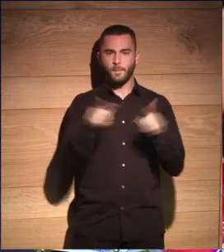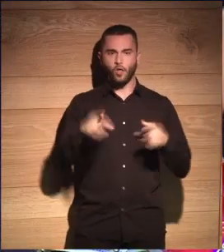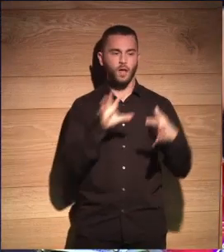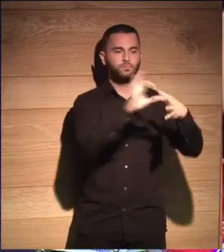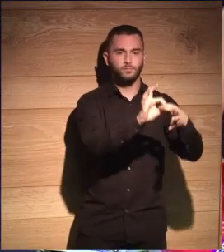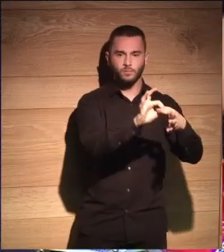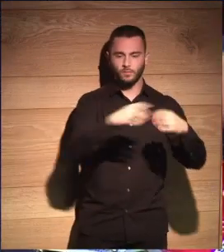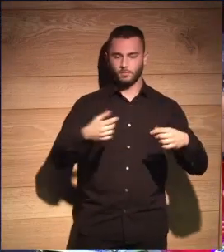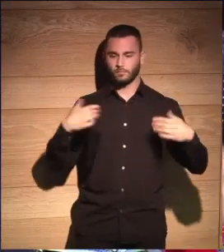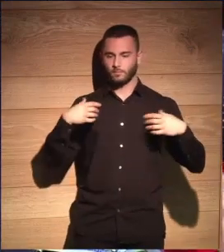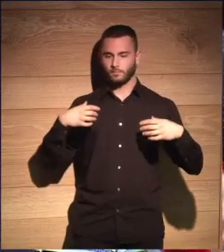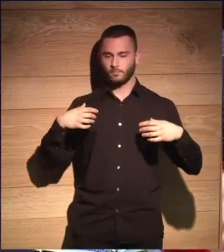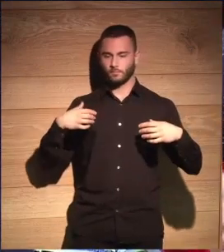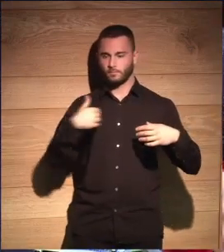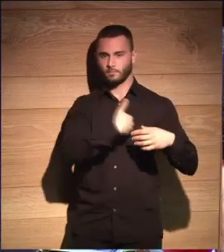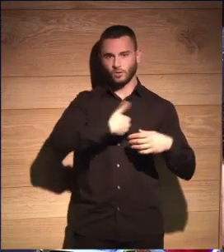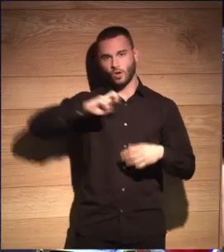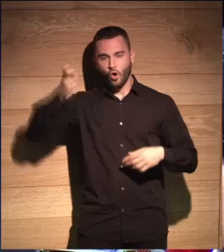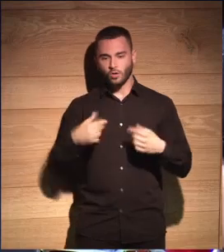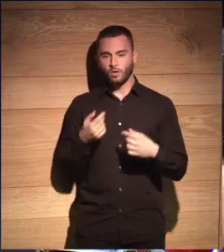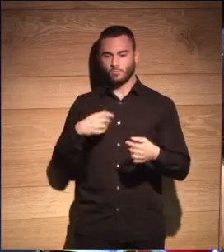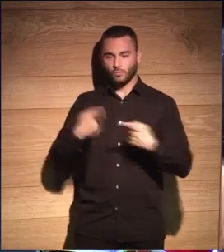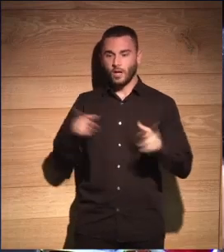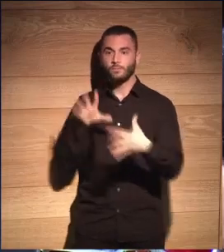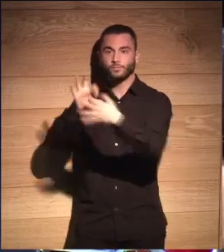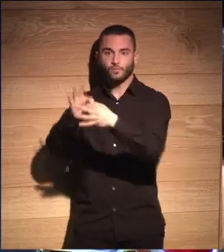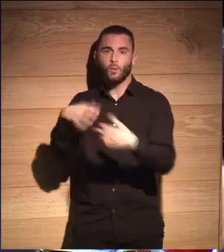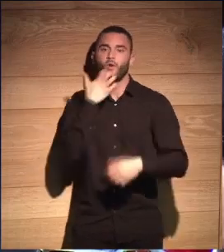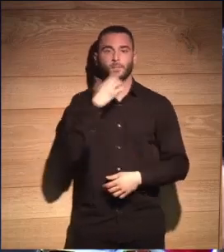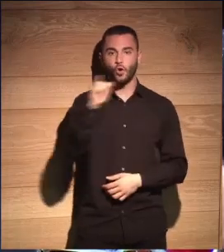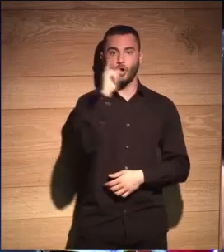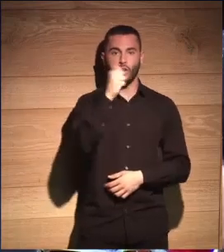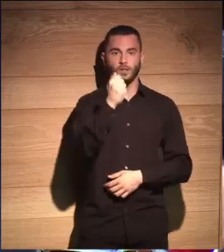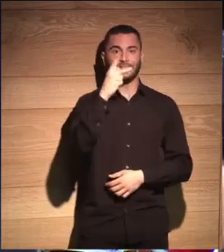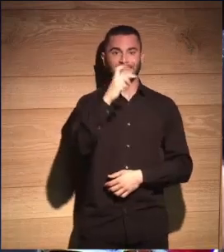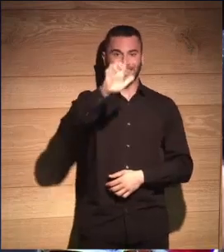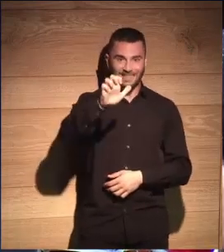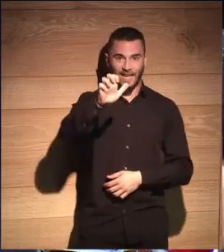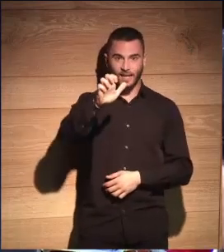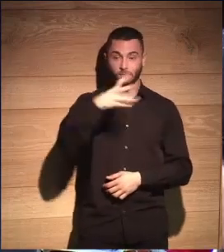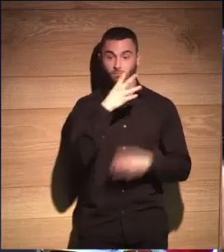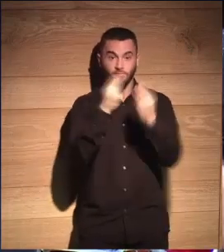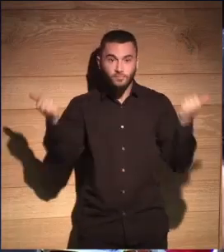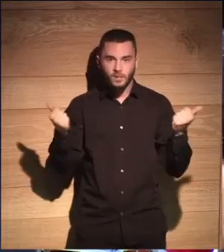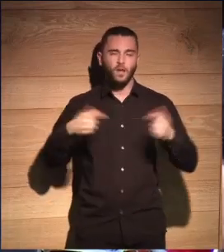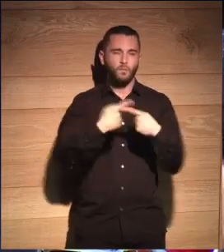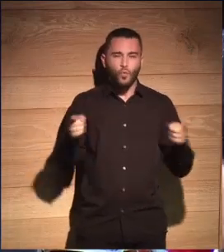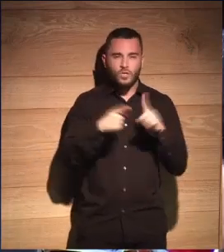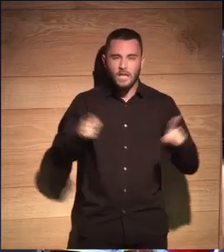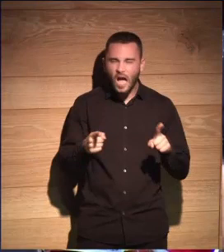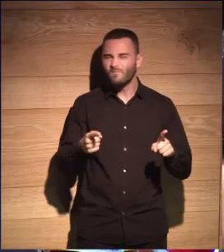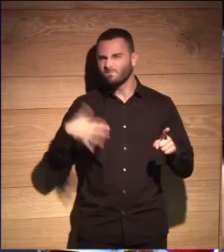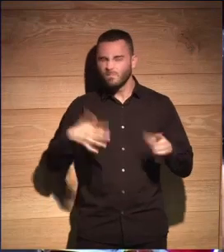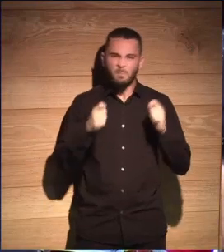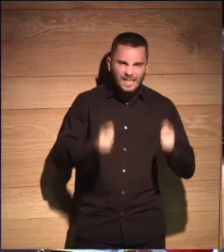la de Jake, que es una... Uh-huh. Cuando la ves aparecer... Es una melodía muy pesada, no tiene nada que ver con la que está